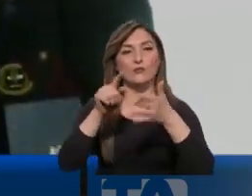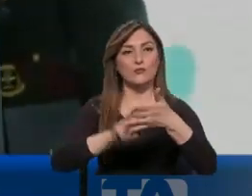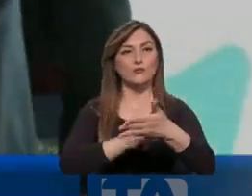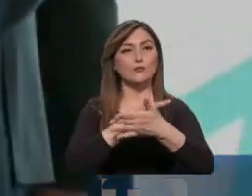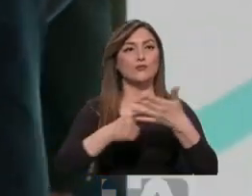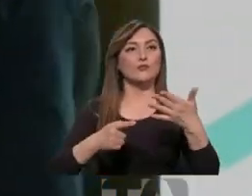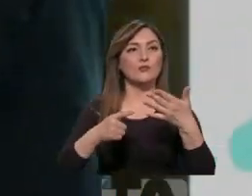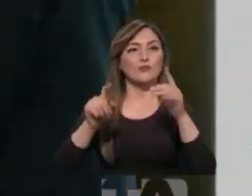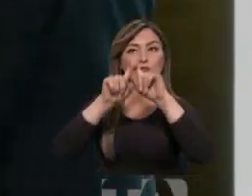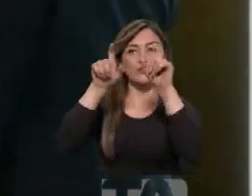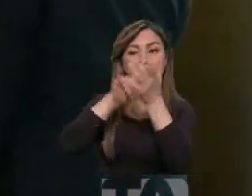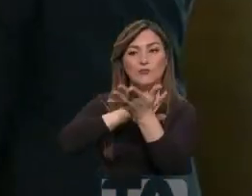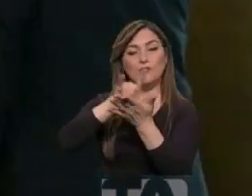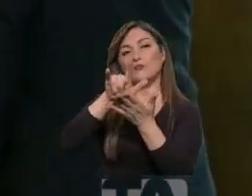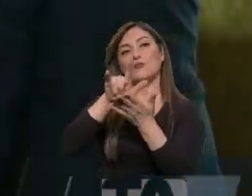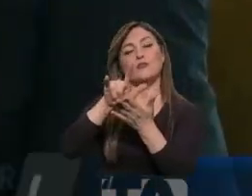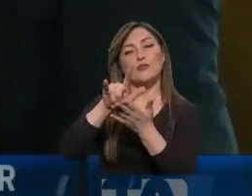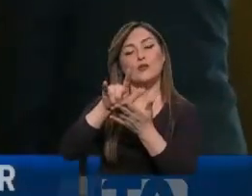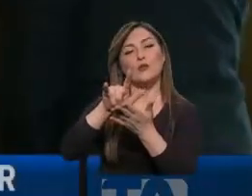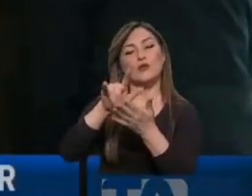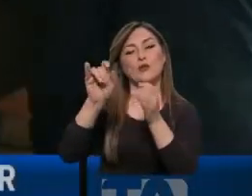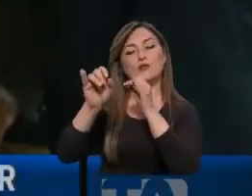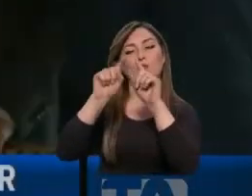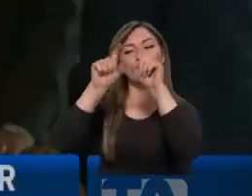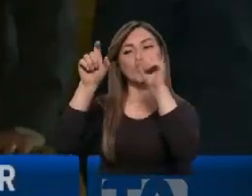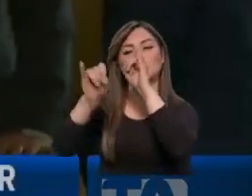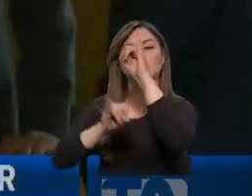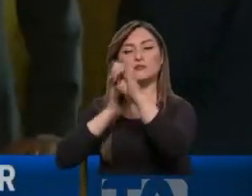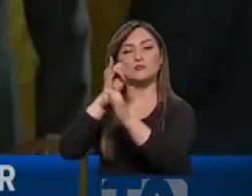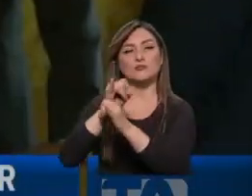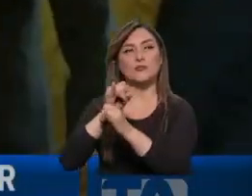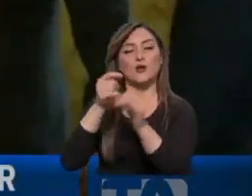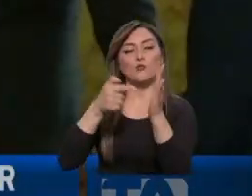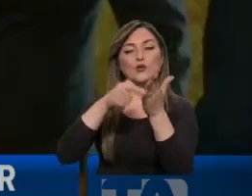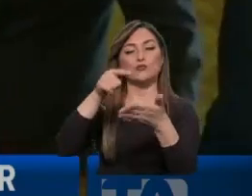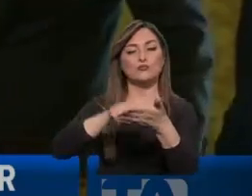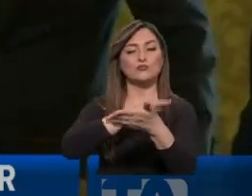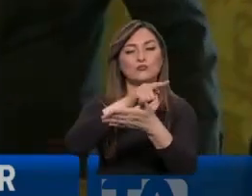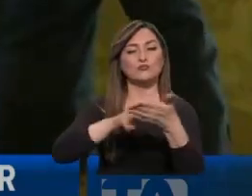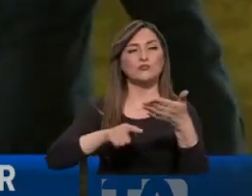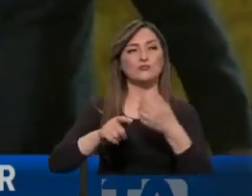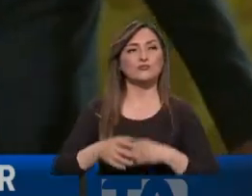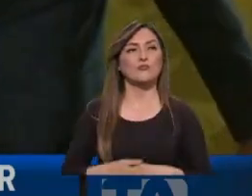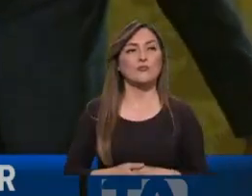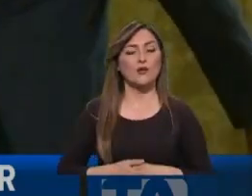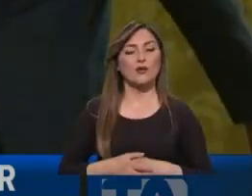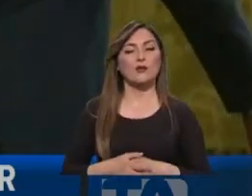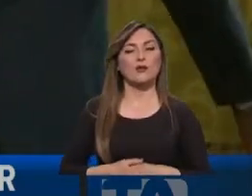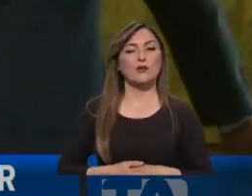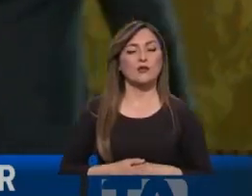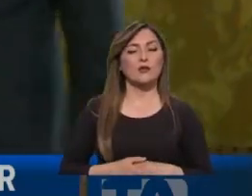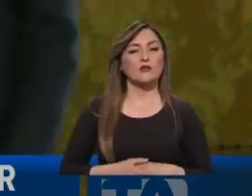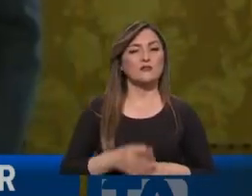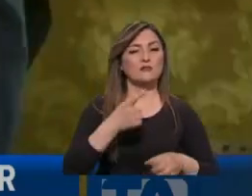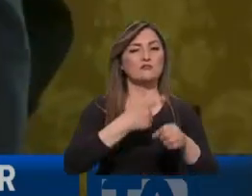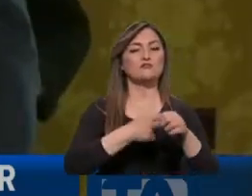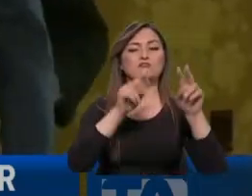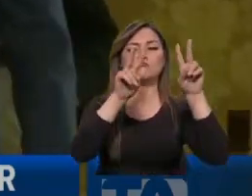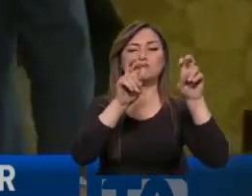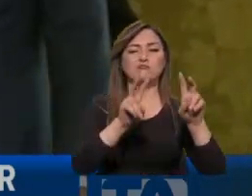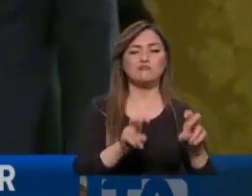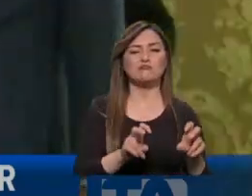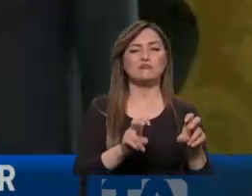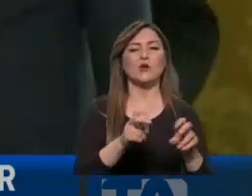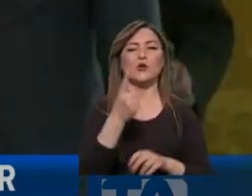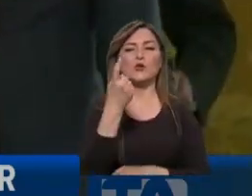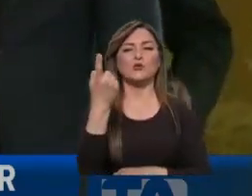del impuesto a la salida de divisas para las empresas aéreas extranjeras se traduce en varios hechos concretos.